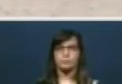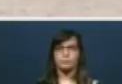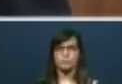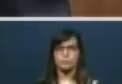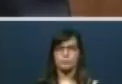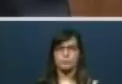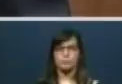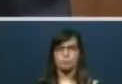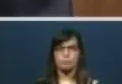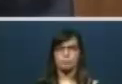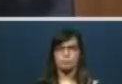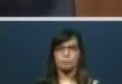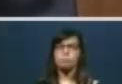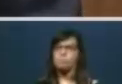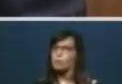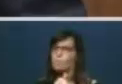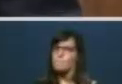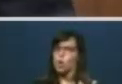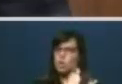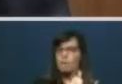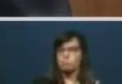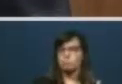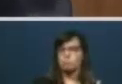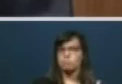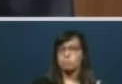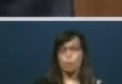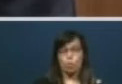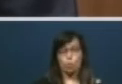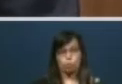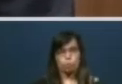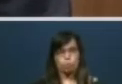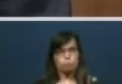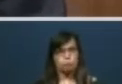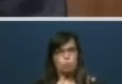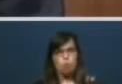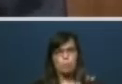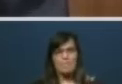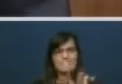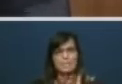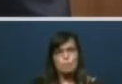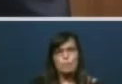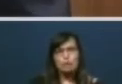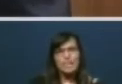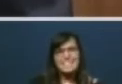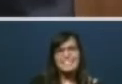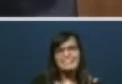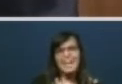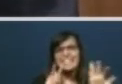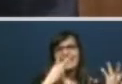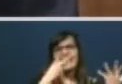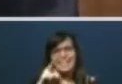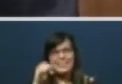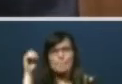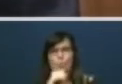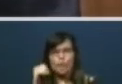es una prioridad frente a otras posibilidades pero en nuestra comunidad esos servicios profesionales suponen más del 70% de